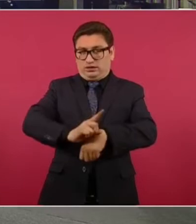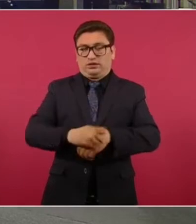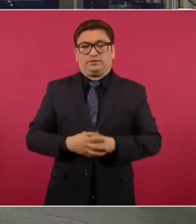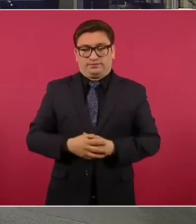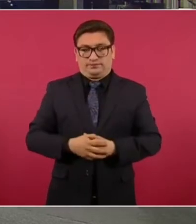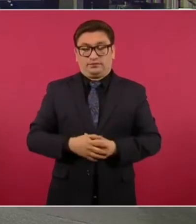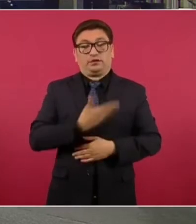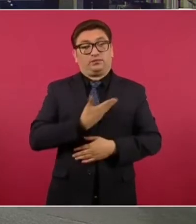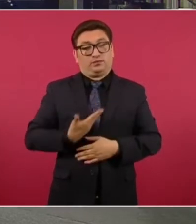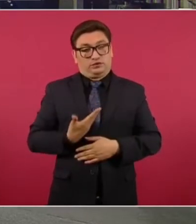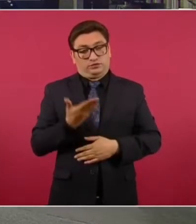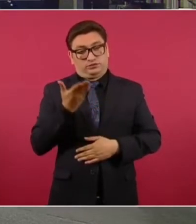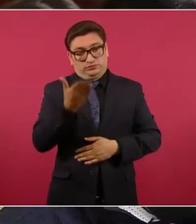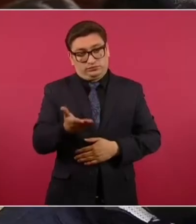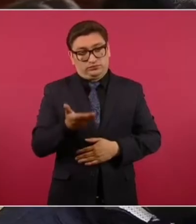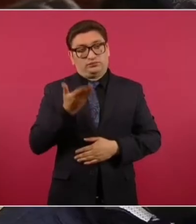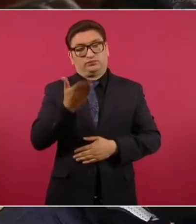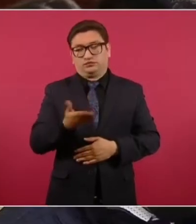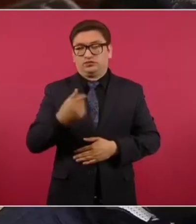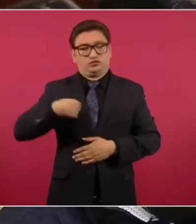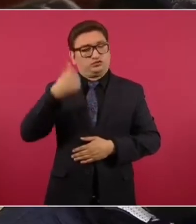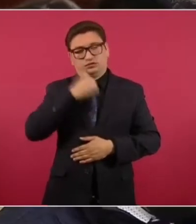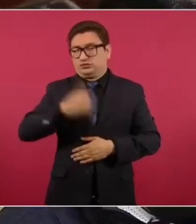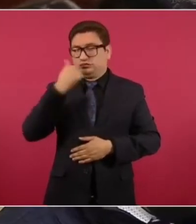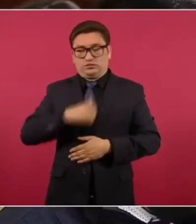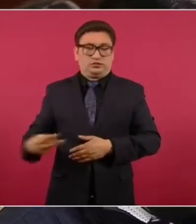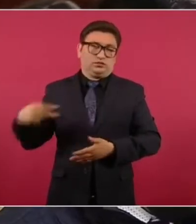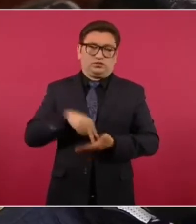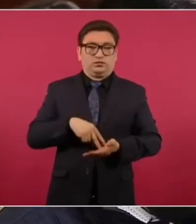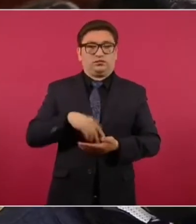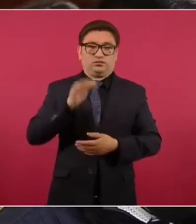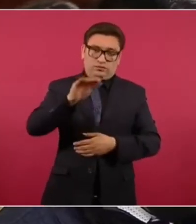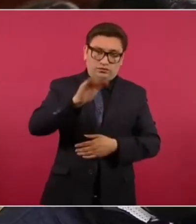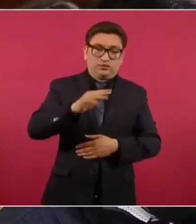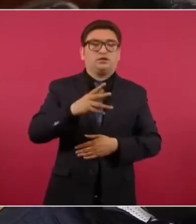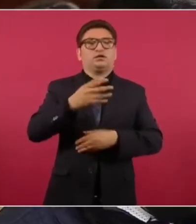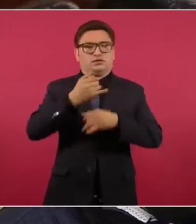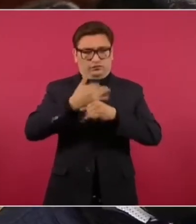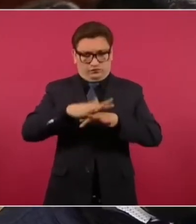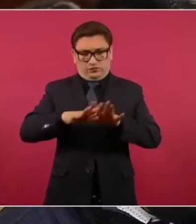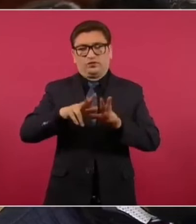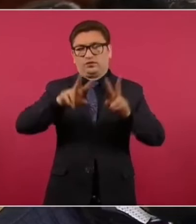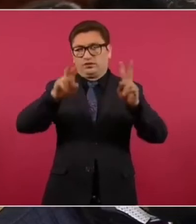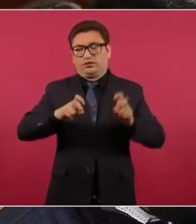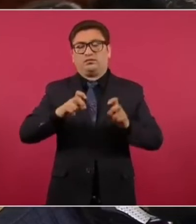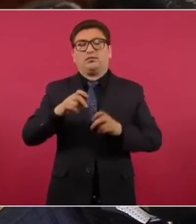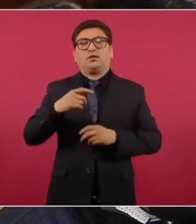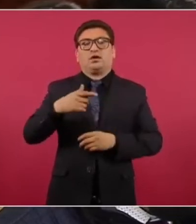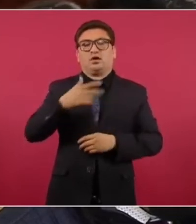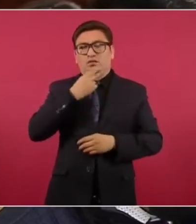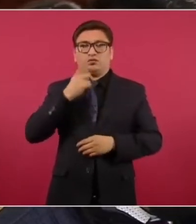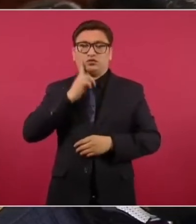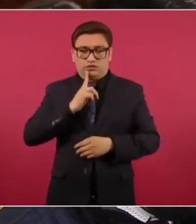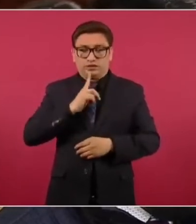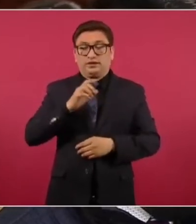la solicitud se la he venido haciendo cada vez que vengo. Aunque se da el informe de género en Segov, usted